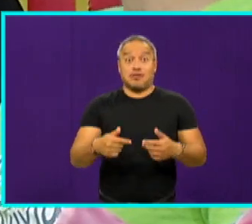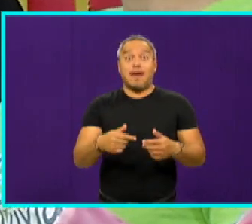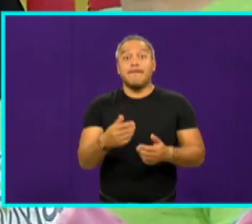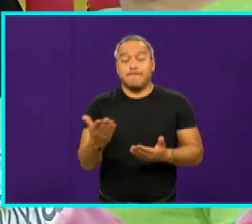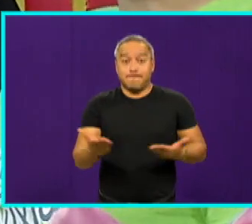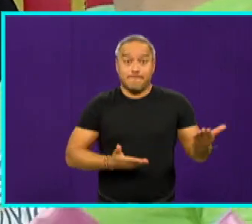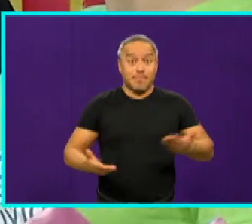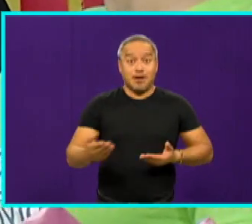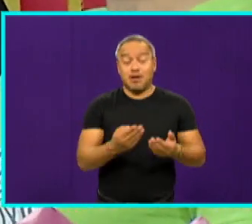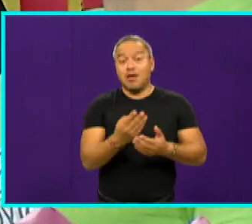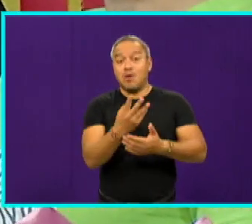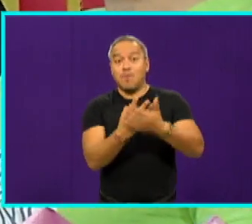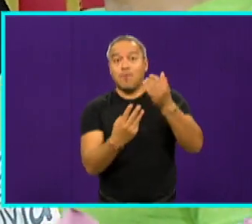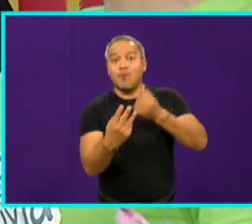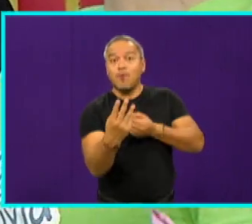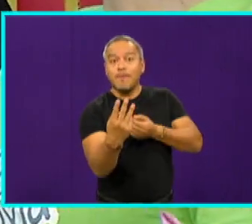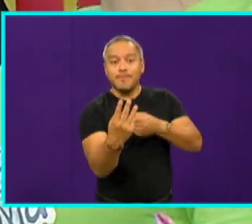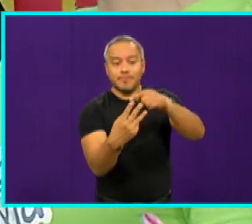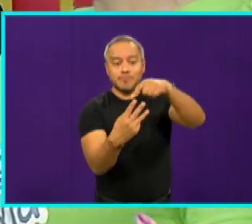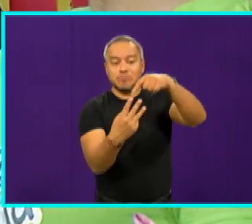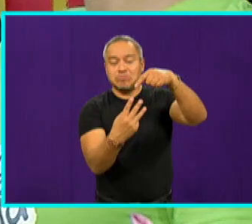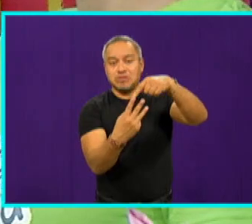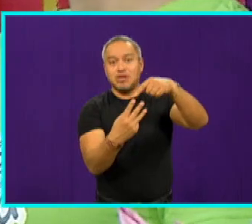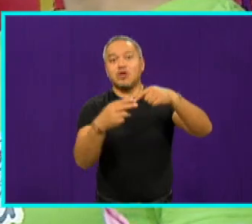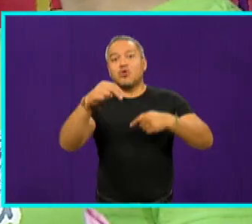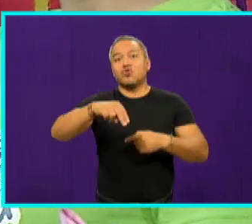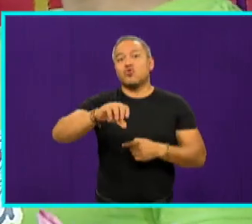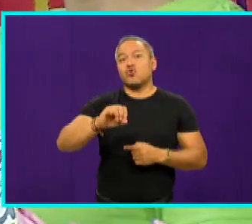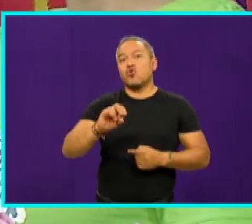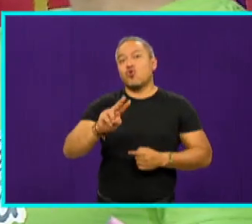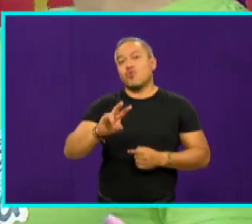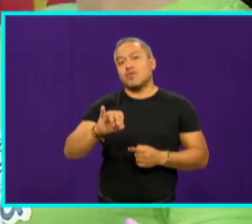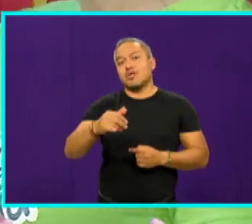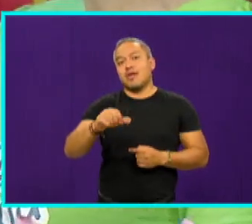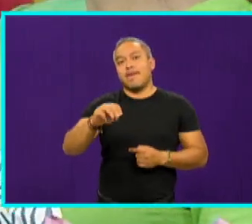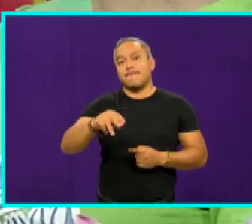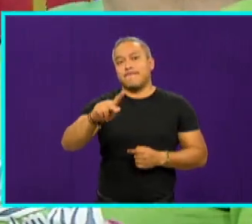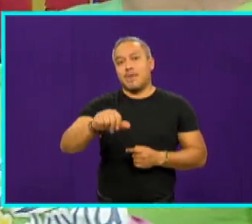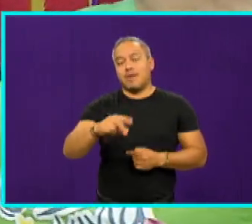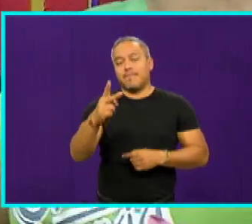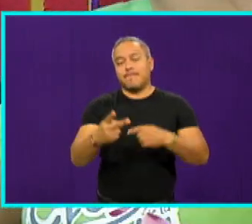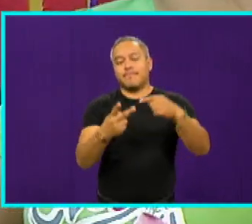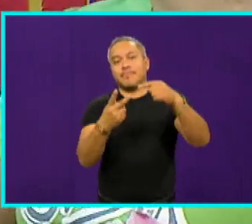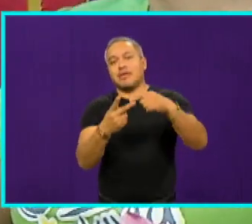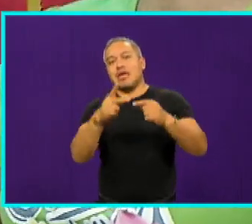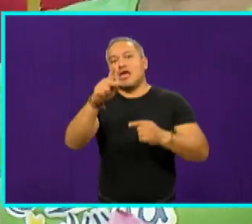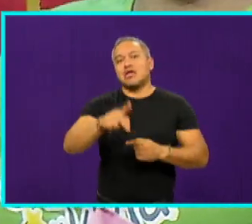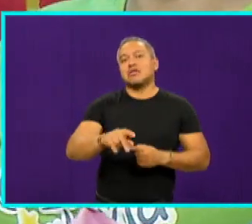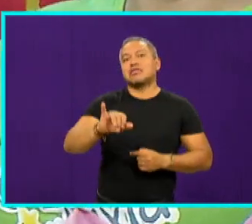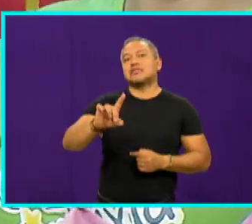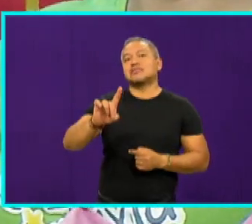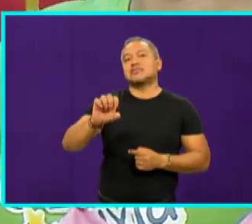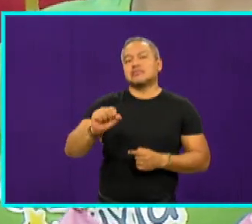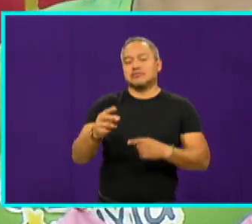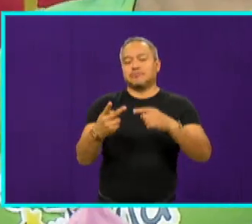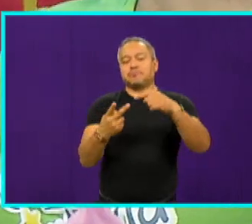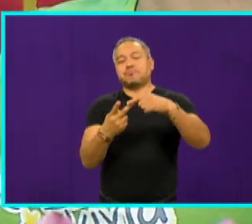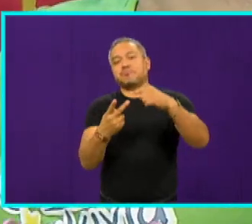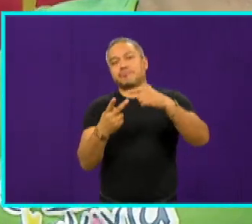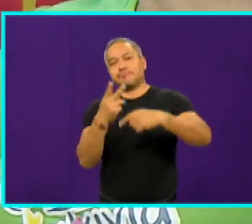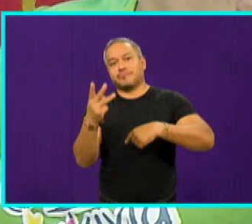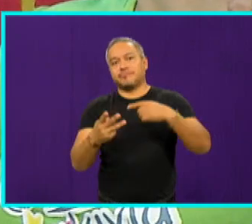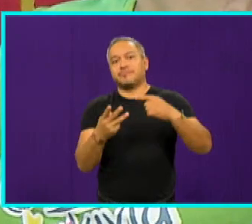es Ballet Folclórico Novillampa, Ballet Kids y Teen, que se encarga de danza moderna y acrobacia.